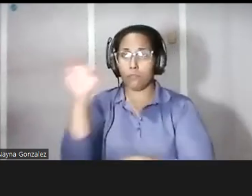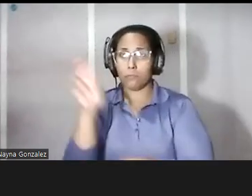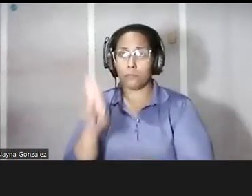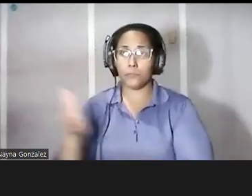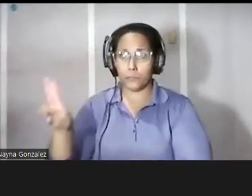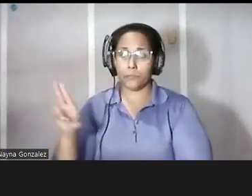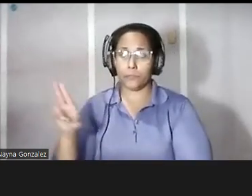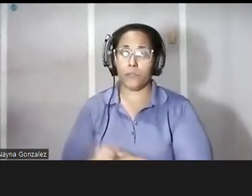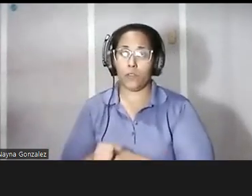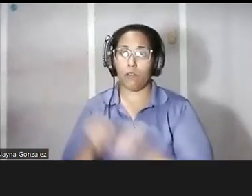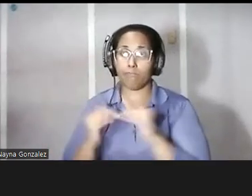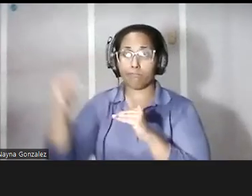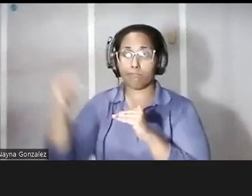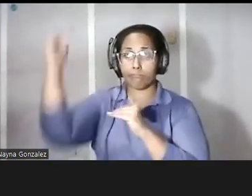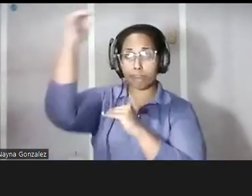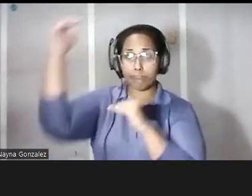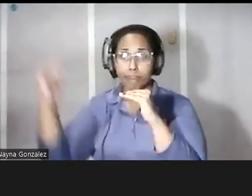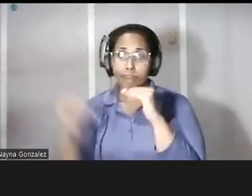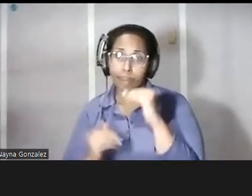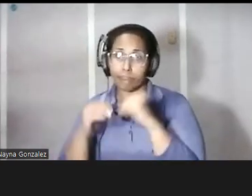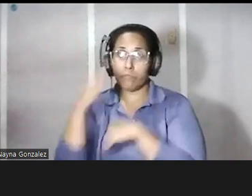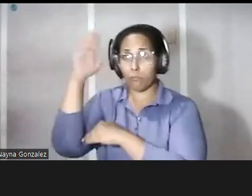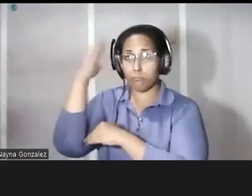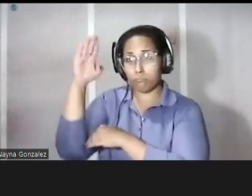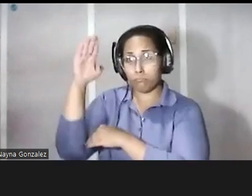y descenso del Partido Popular Democrático, el